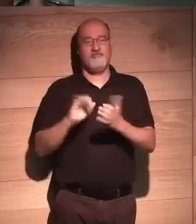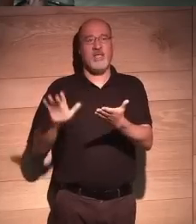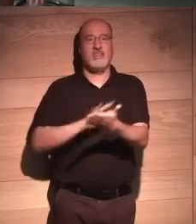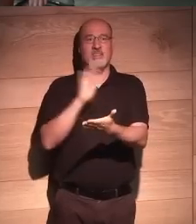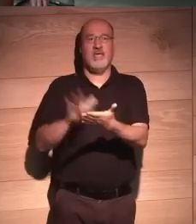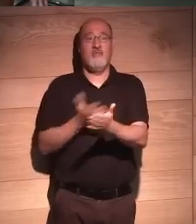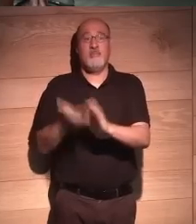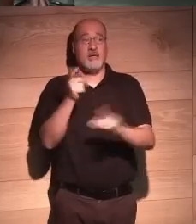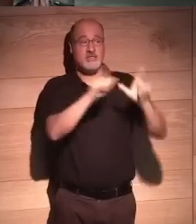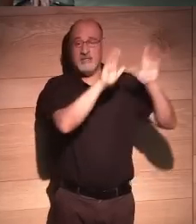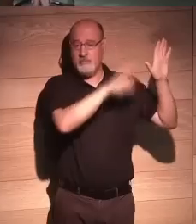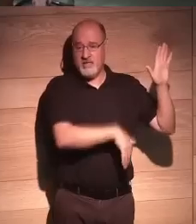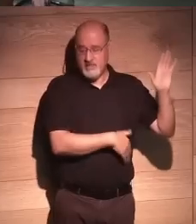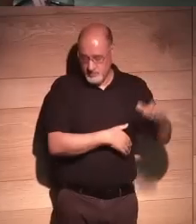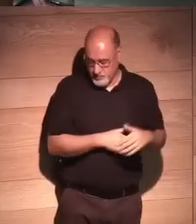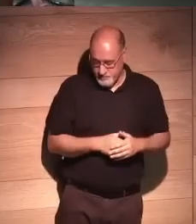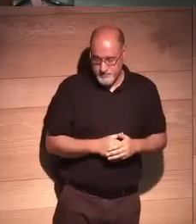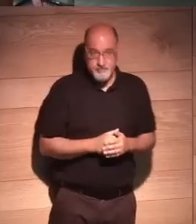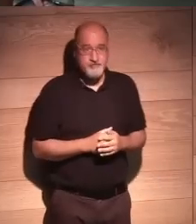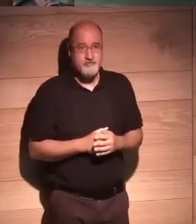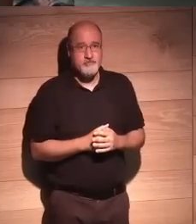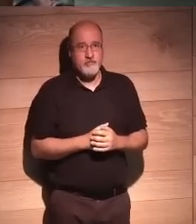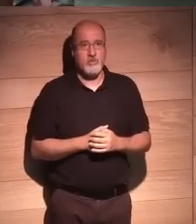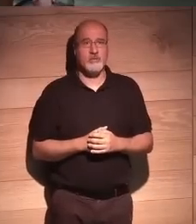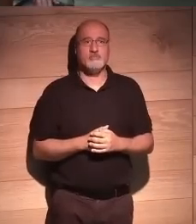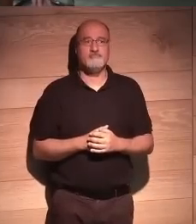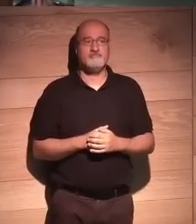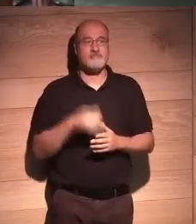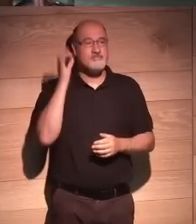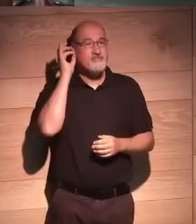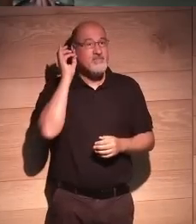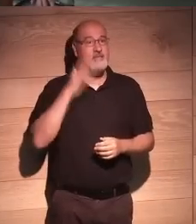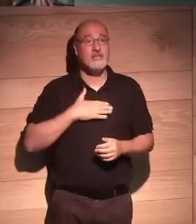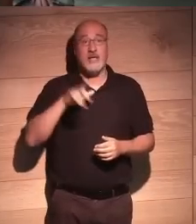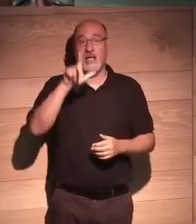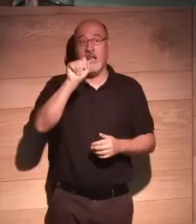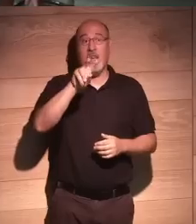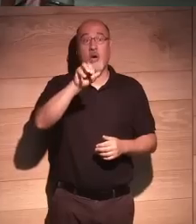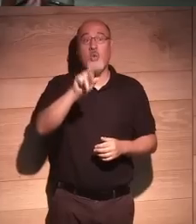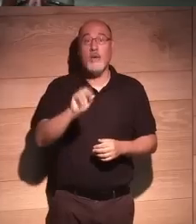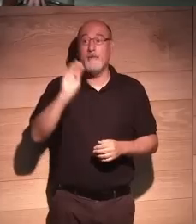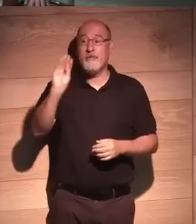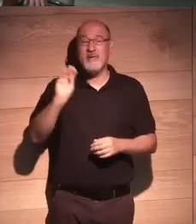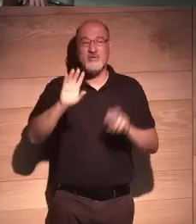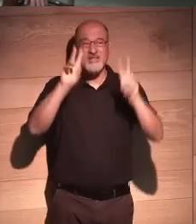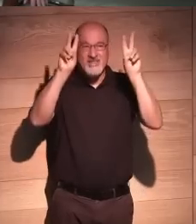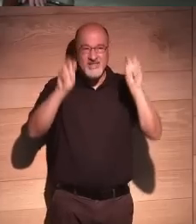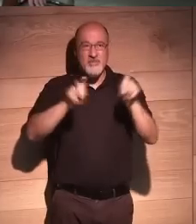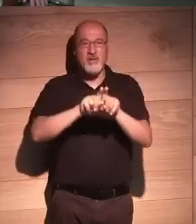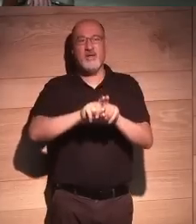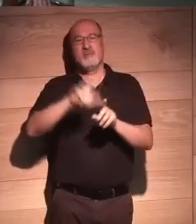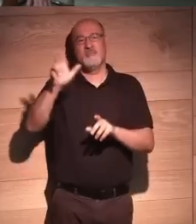de la tele. Hay una chica, Laura, que os pregunta qué opináis de los